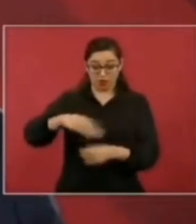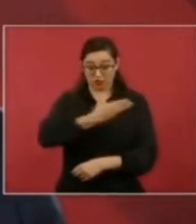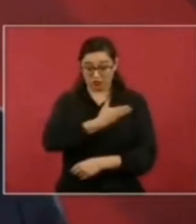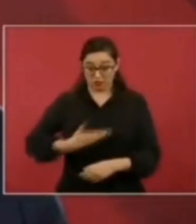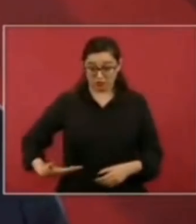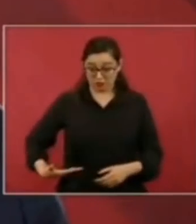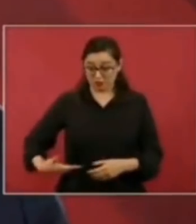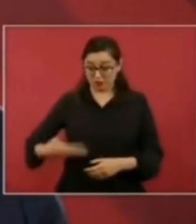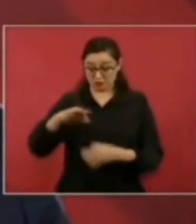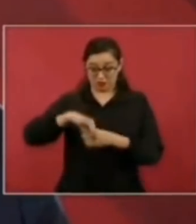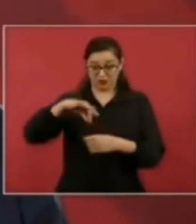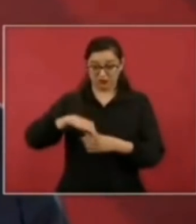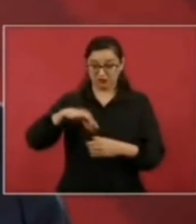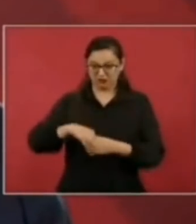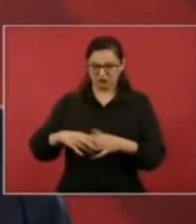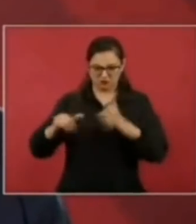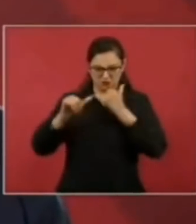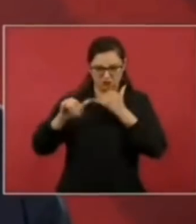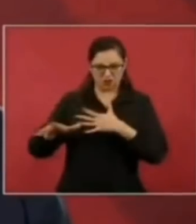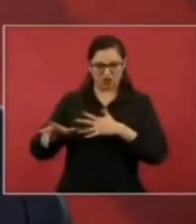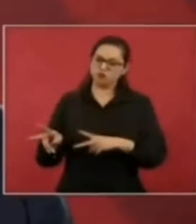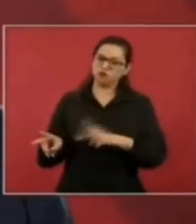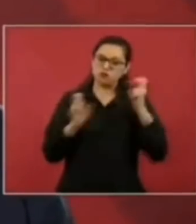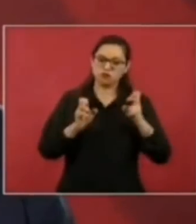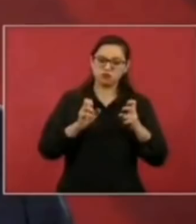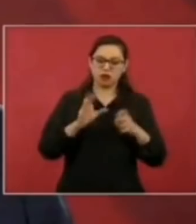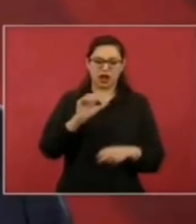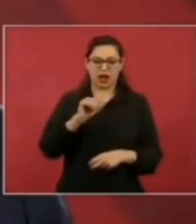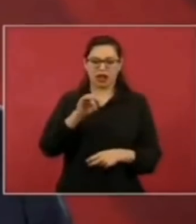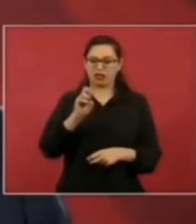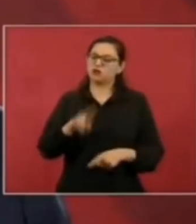Calderón, que se robó la elección presidencial